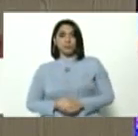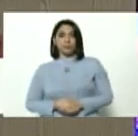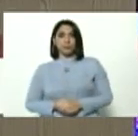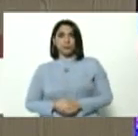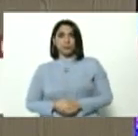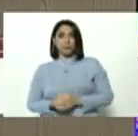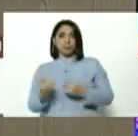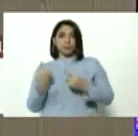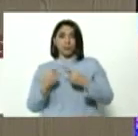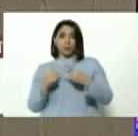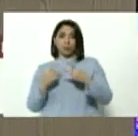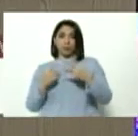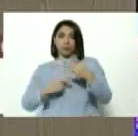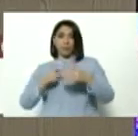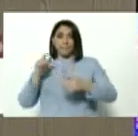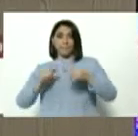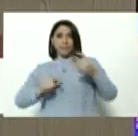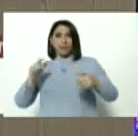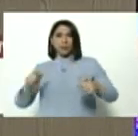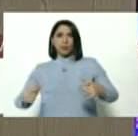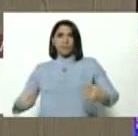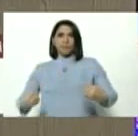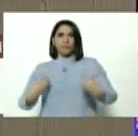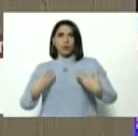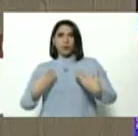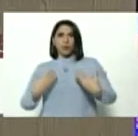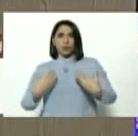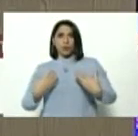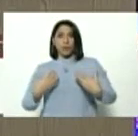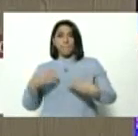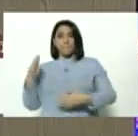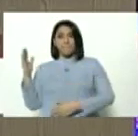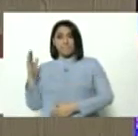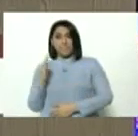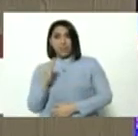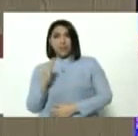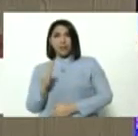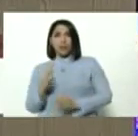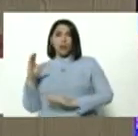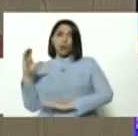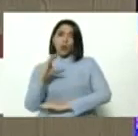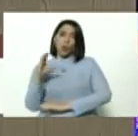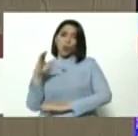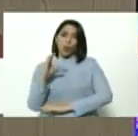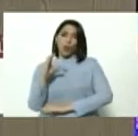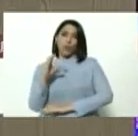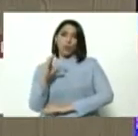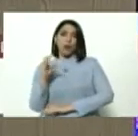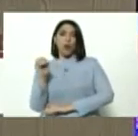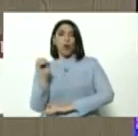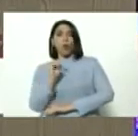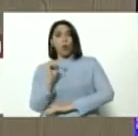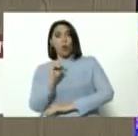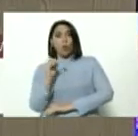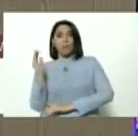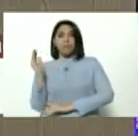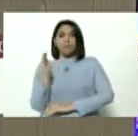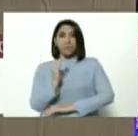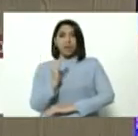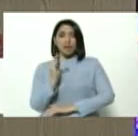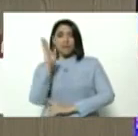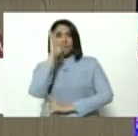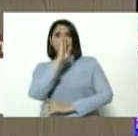restantes personas infectadas son o connacionales que vienen de Colombia o que vienen desde